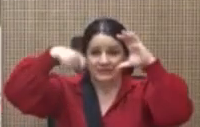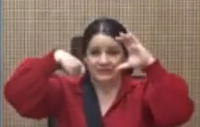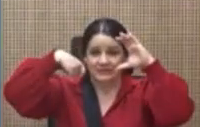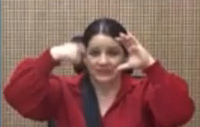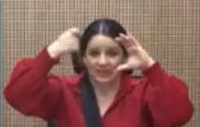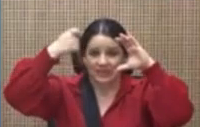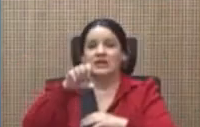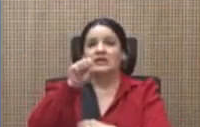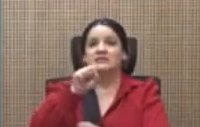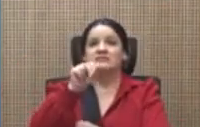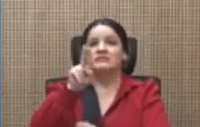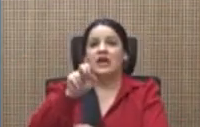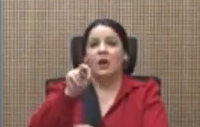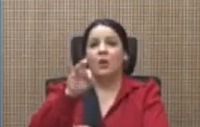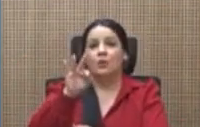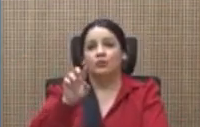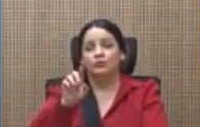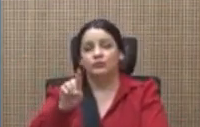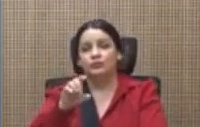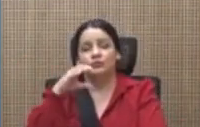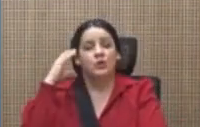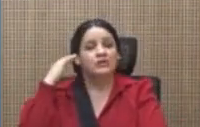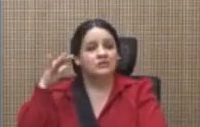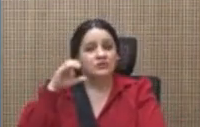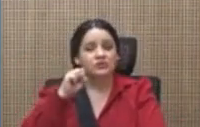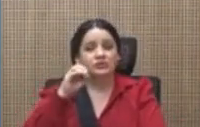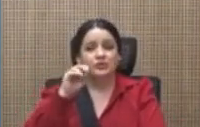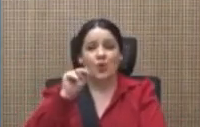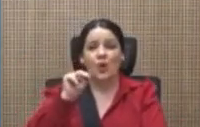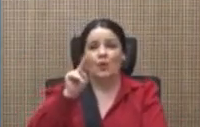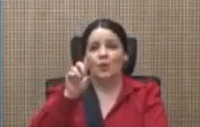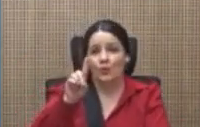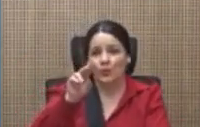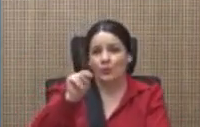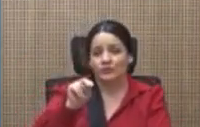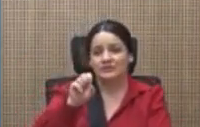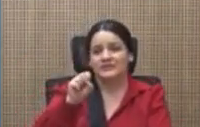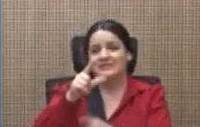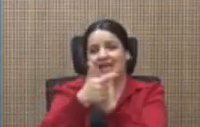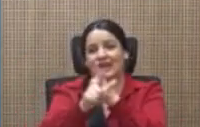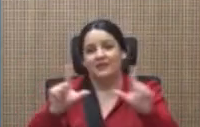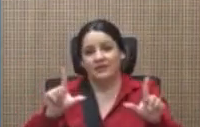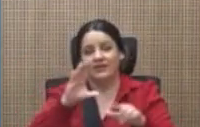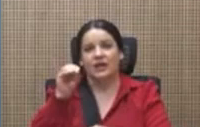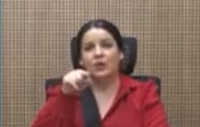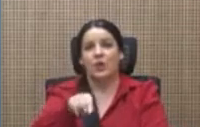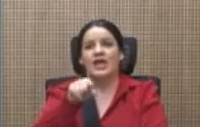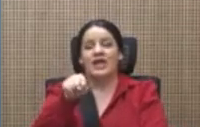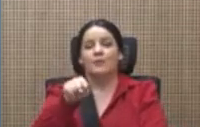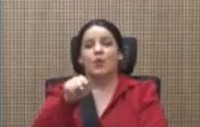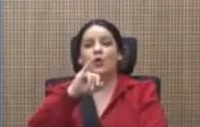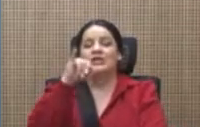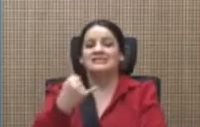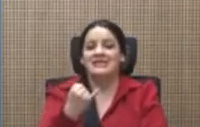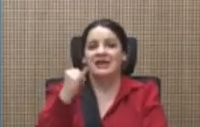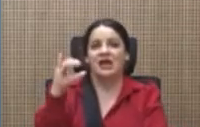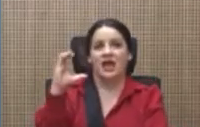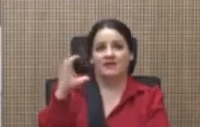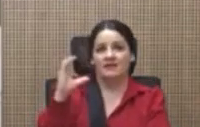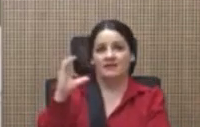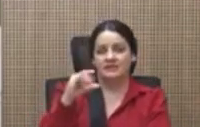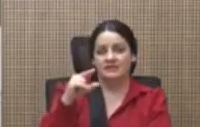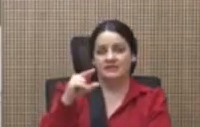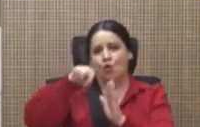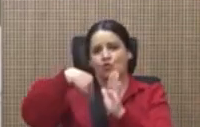Sound Of freedom sonidos de libertad Este filme es protagonizado por Jimy conocido por su papel